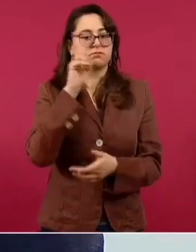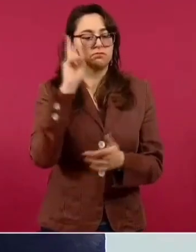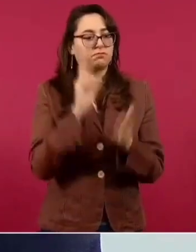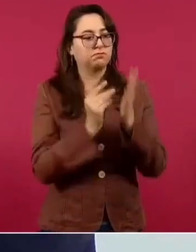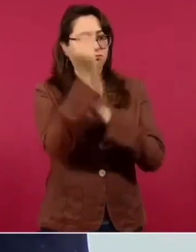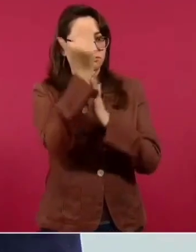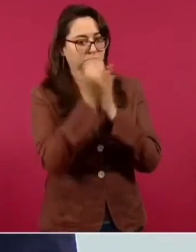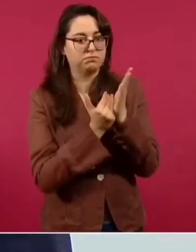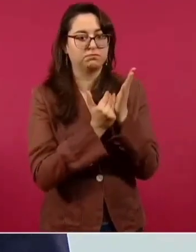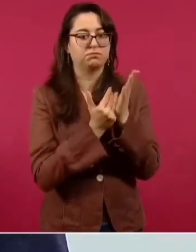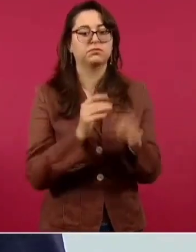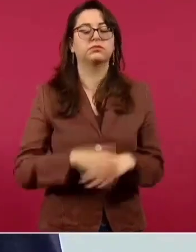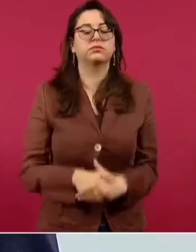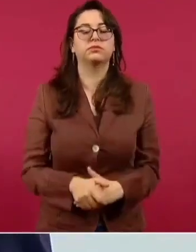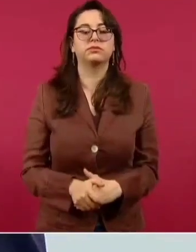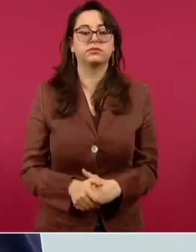adicciones.